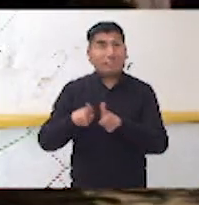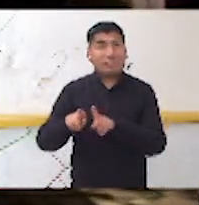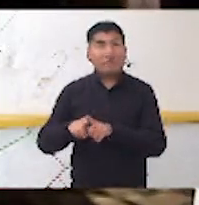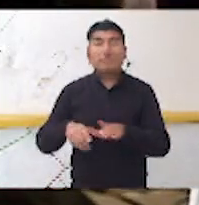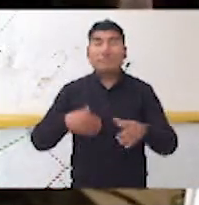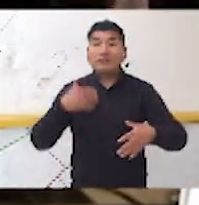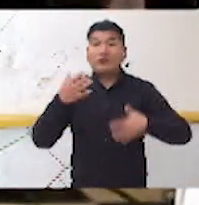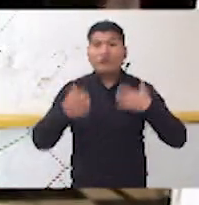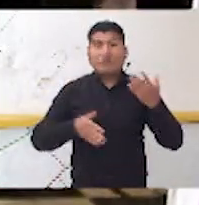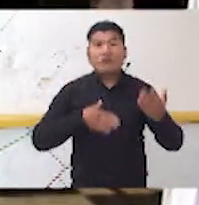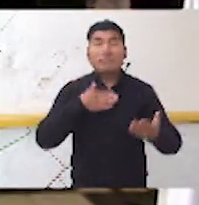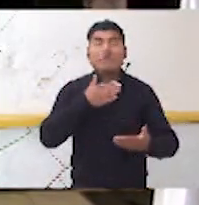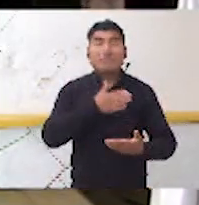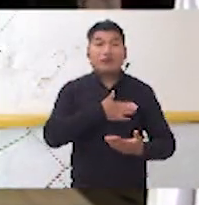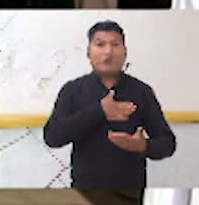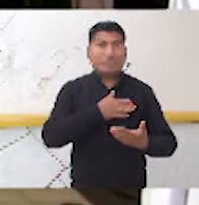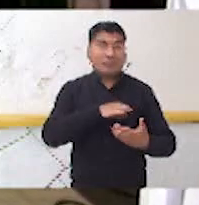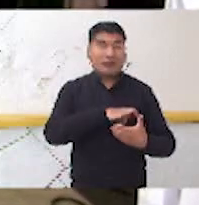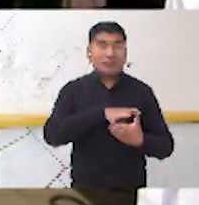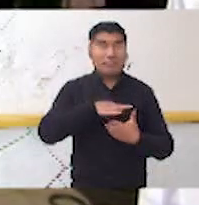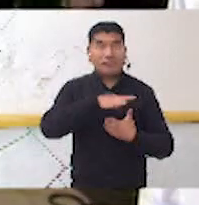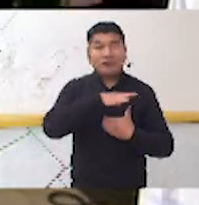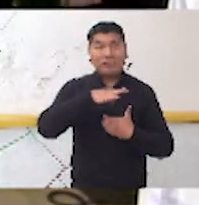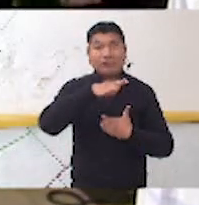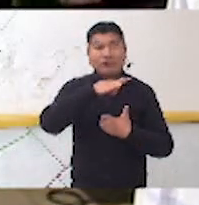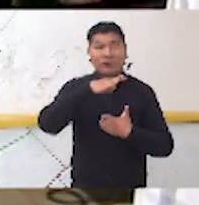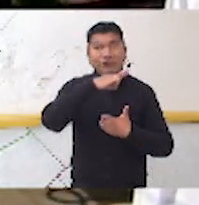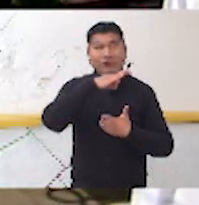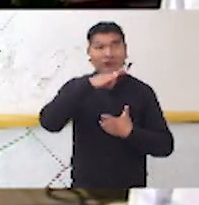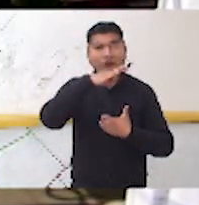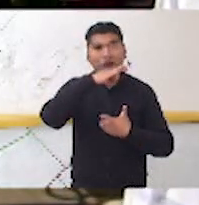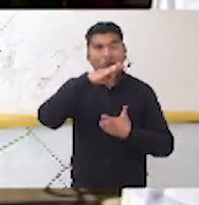se alegra mi espíritu.